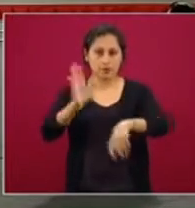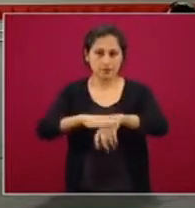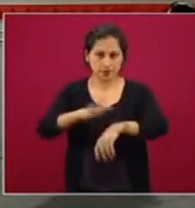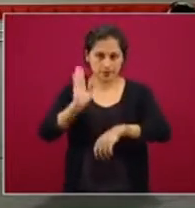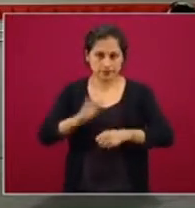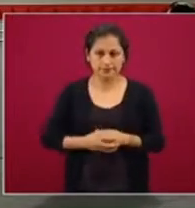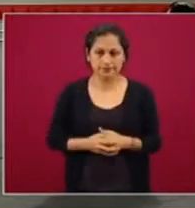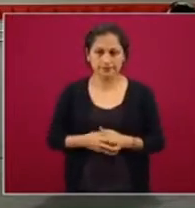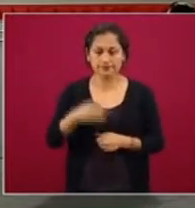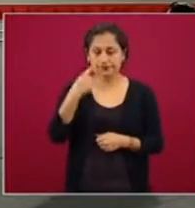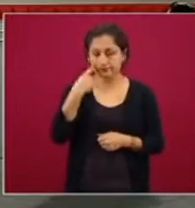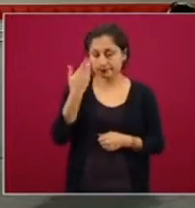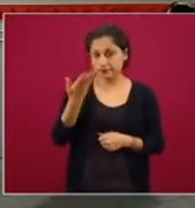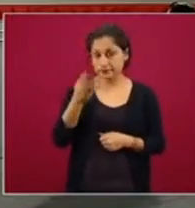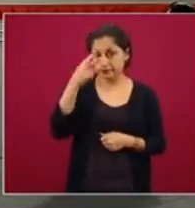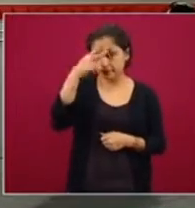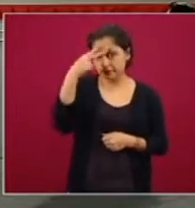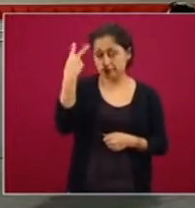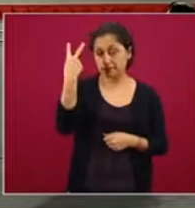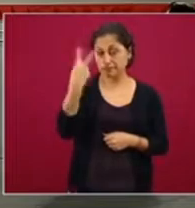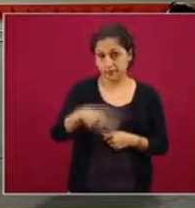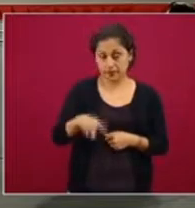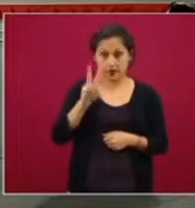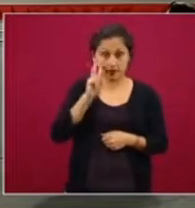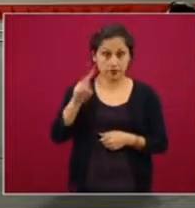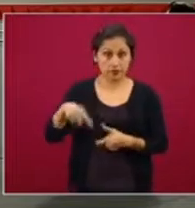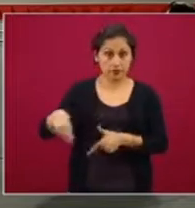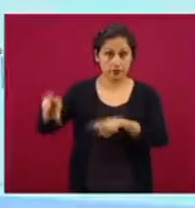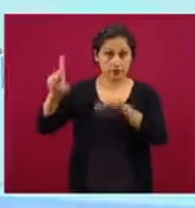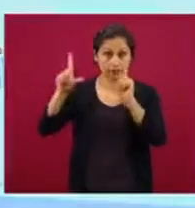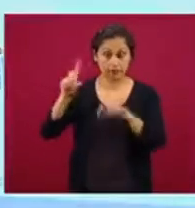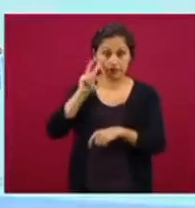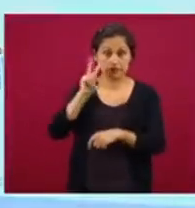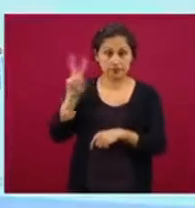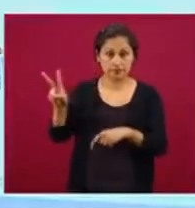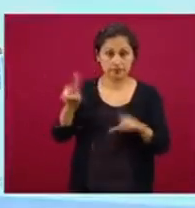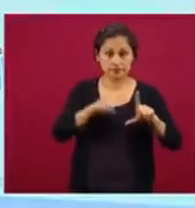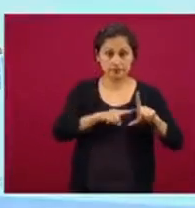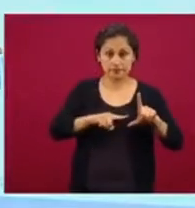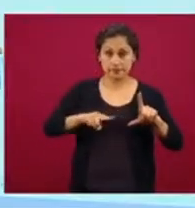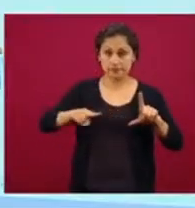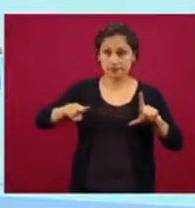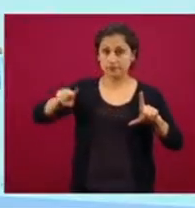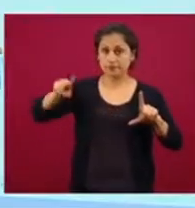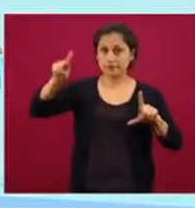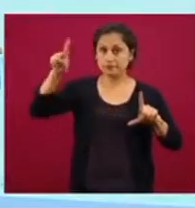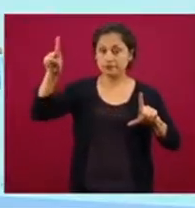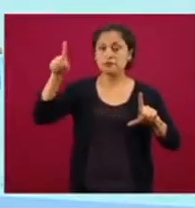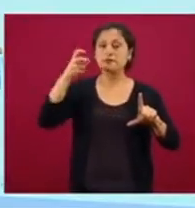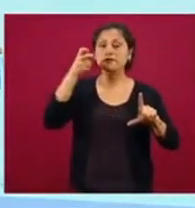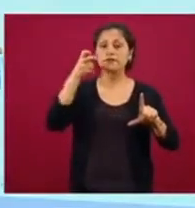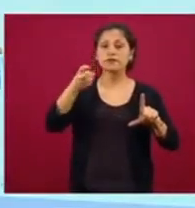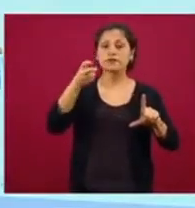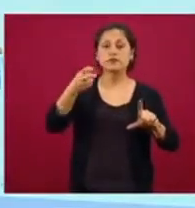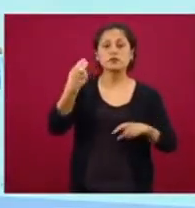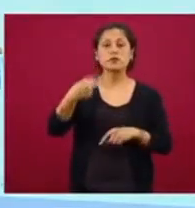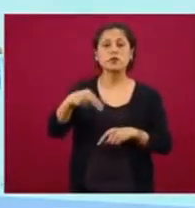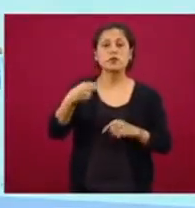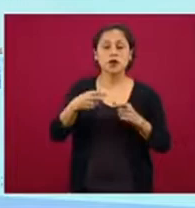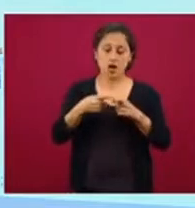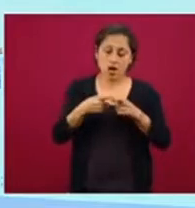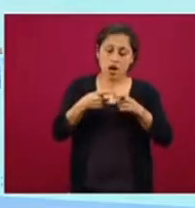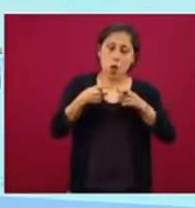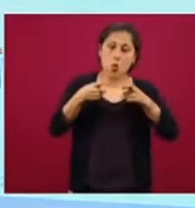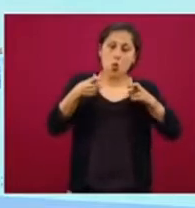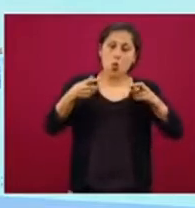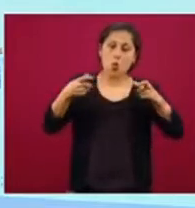la velocidad a la que estuvo creciendo. Toda esta fase que se ve, esta curva, es lo que llamamos crecimiento exponencial.